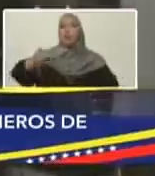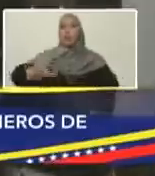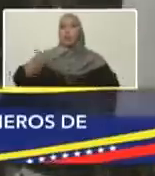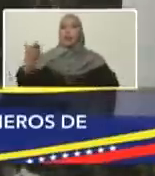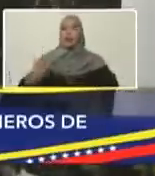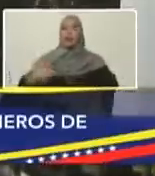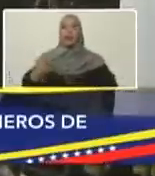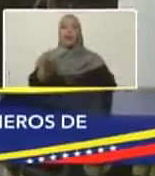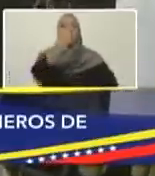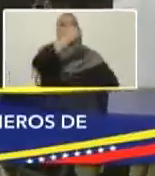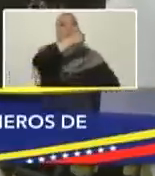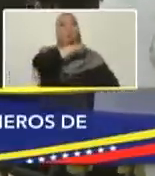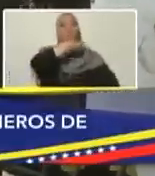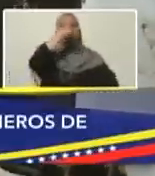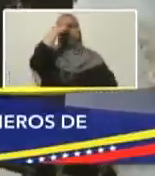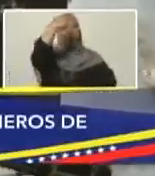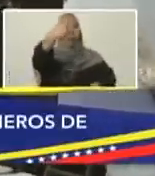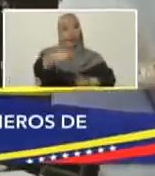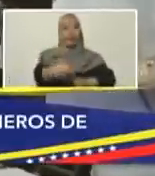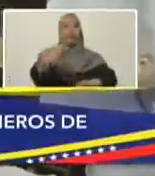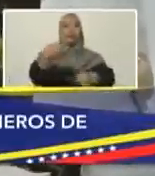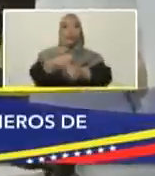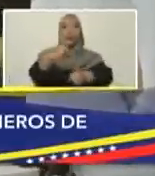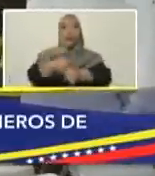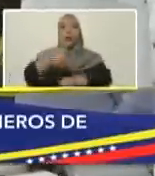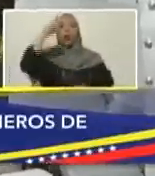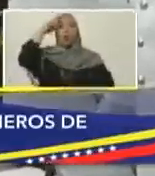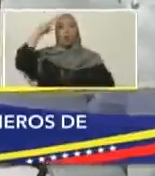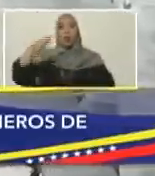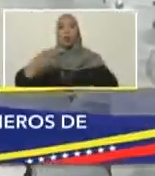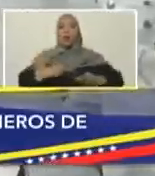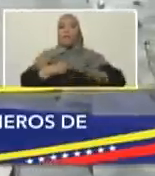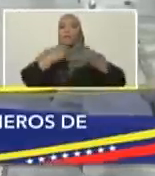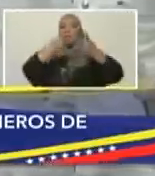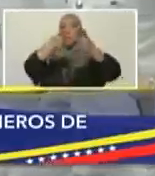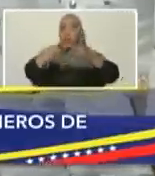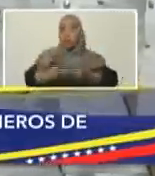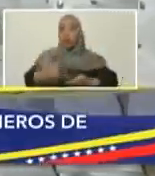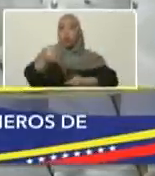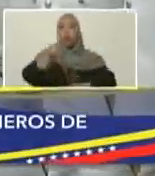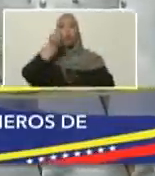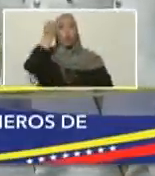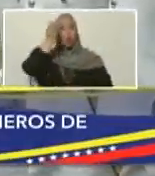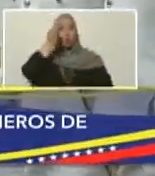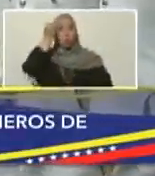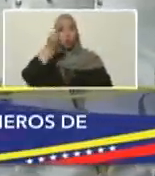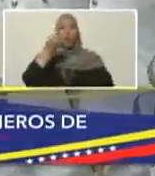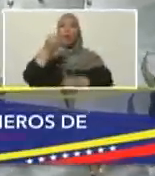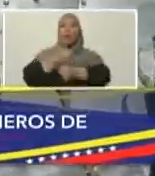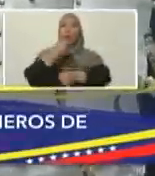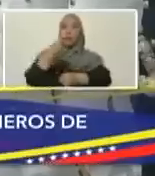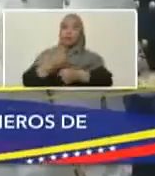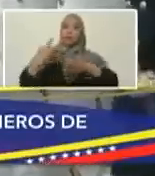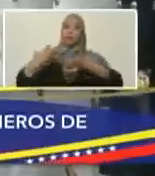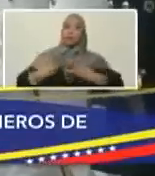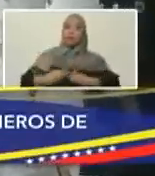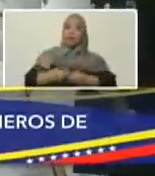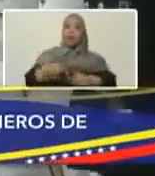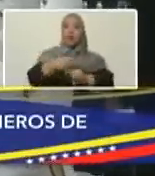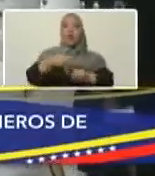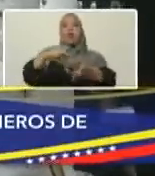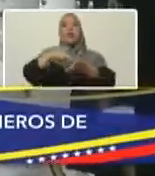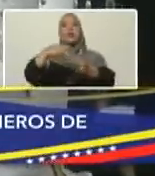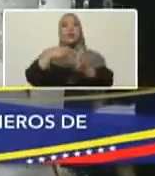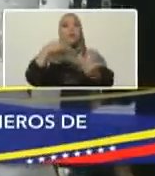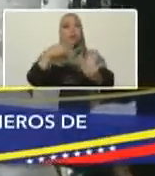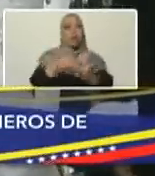una Fuerza Armada Nacional Bolivariana forjada en valores, con conciencia, organización y con un concepto estratégico